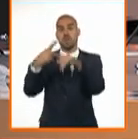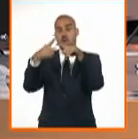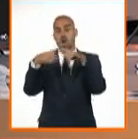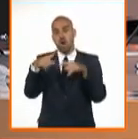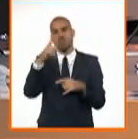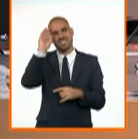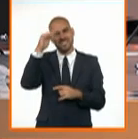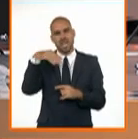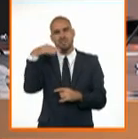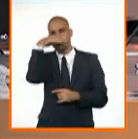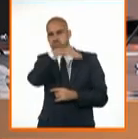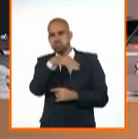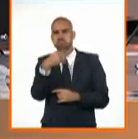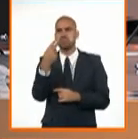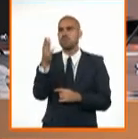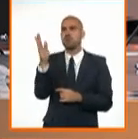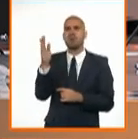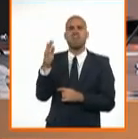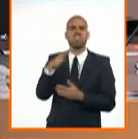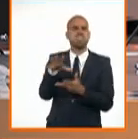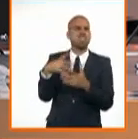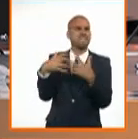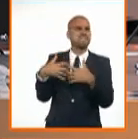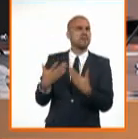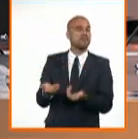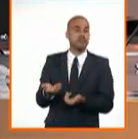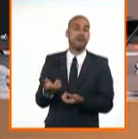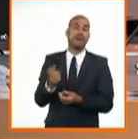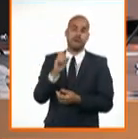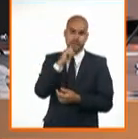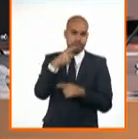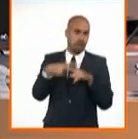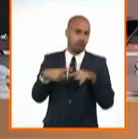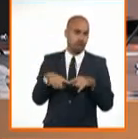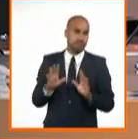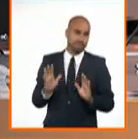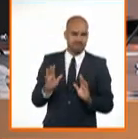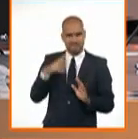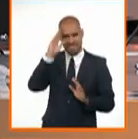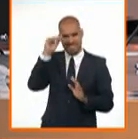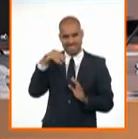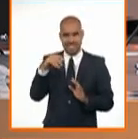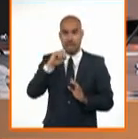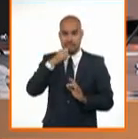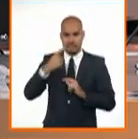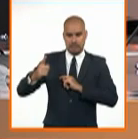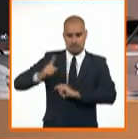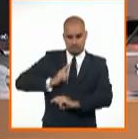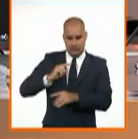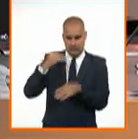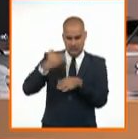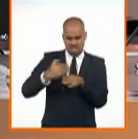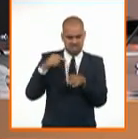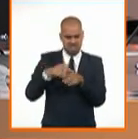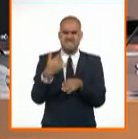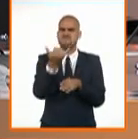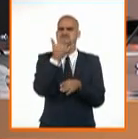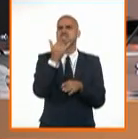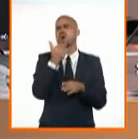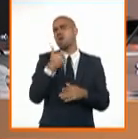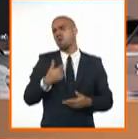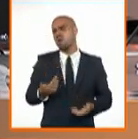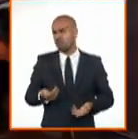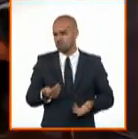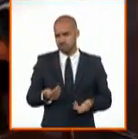etcétera cuantos cuán difícil es cuanto el bloqueo del cable al ministro cómo se refleja en esa búsqueda